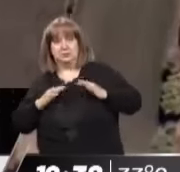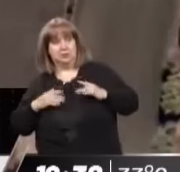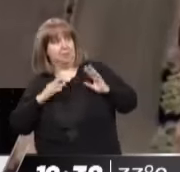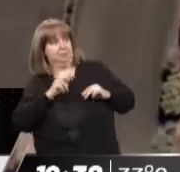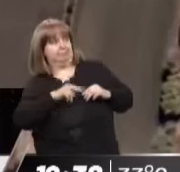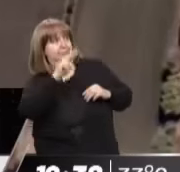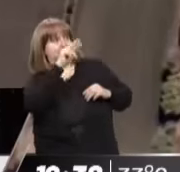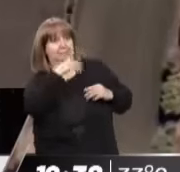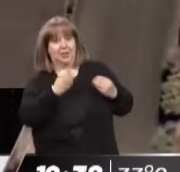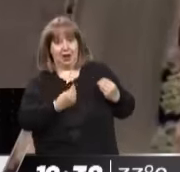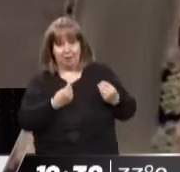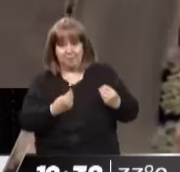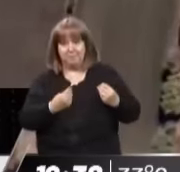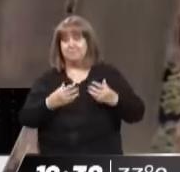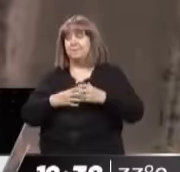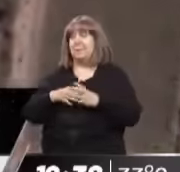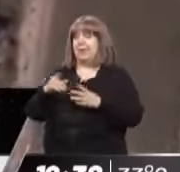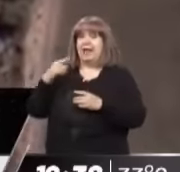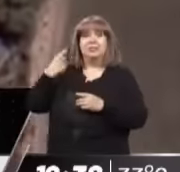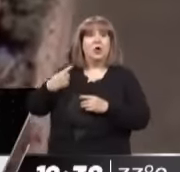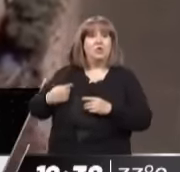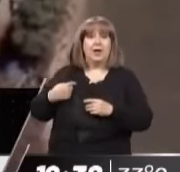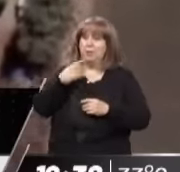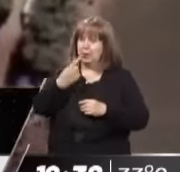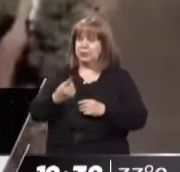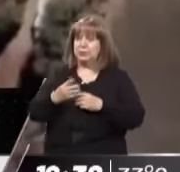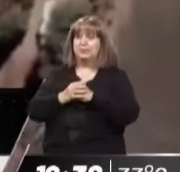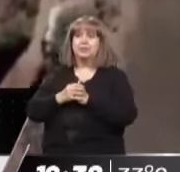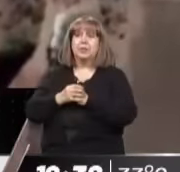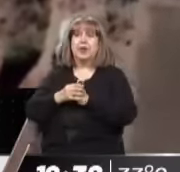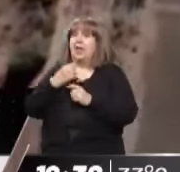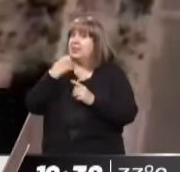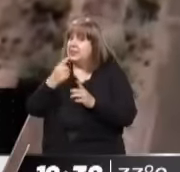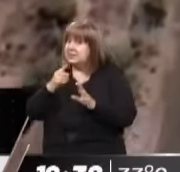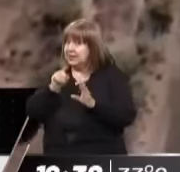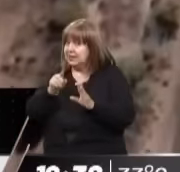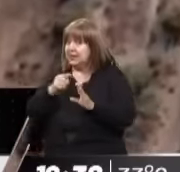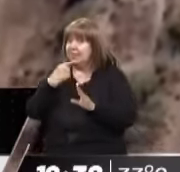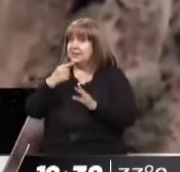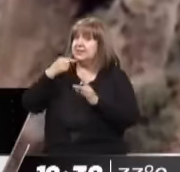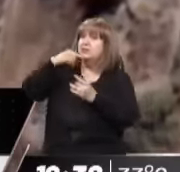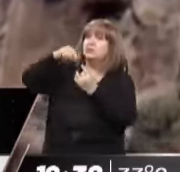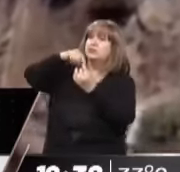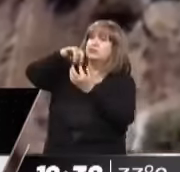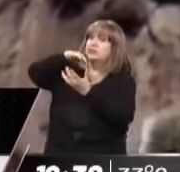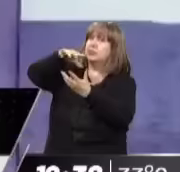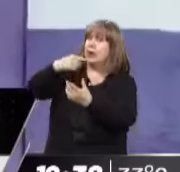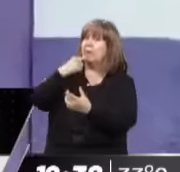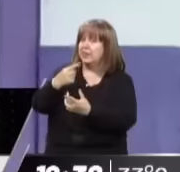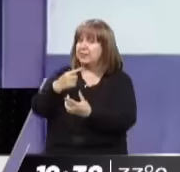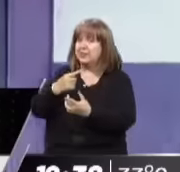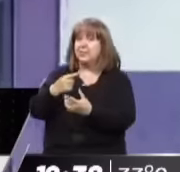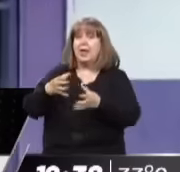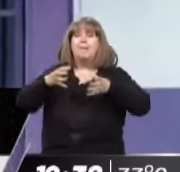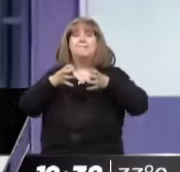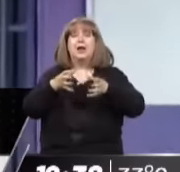para agregarle un poco de suspenso también y de misterio, dicen, eso quiero que comprobarlo con vos, que hasta la